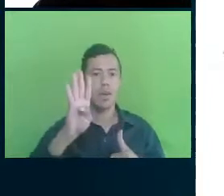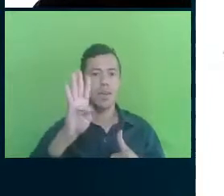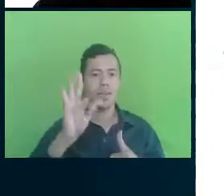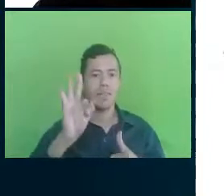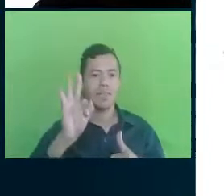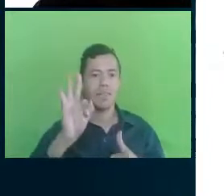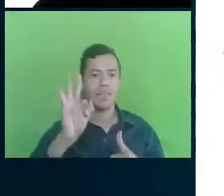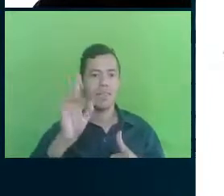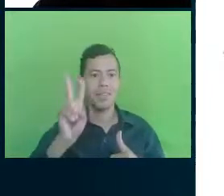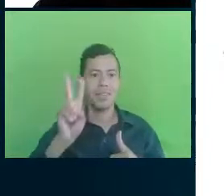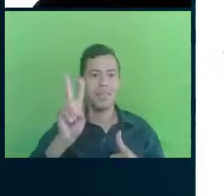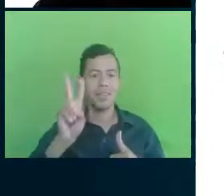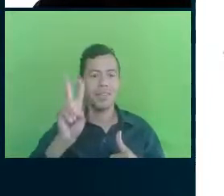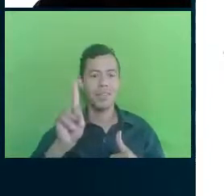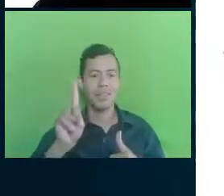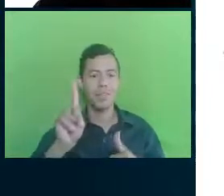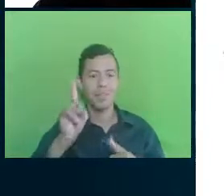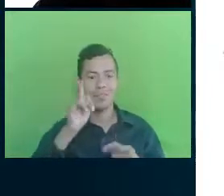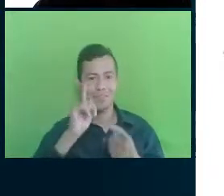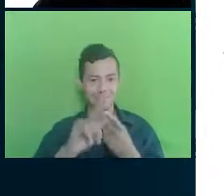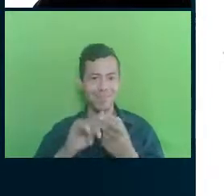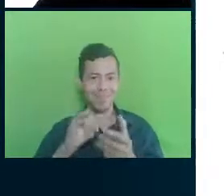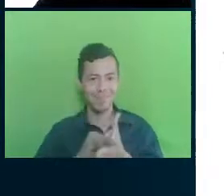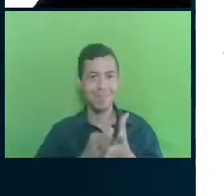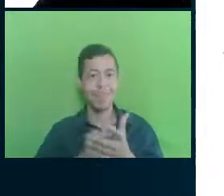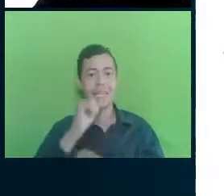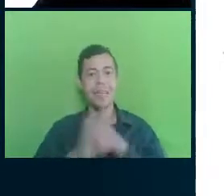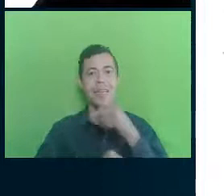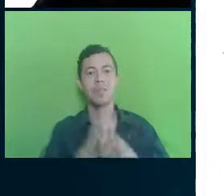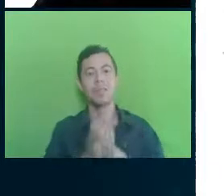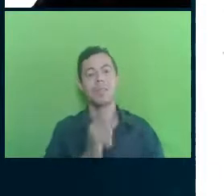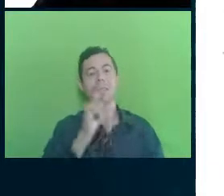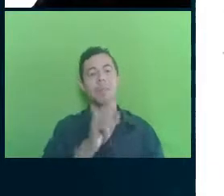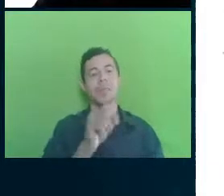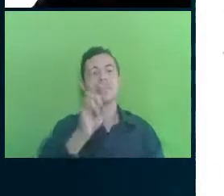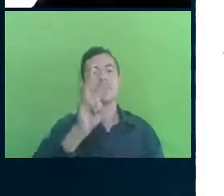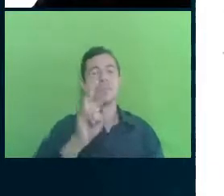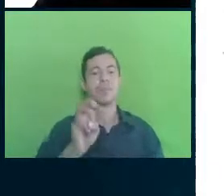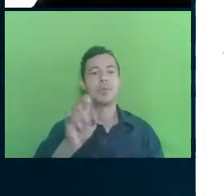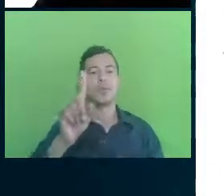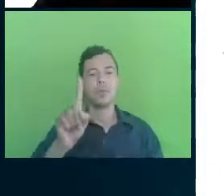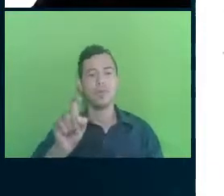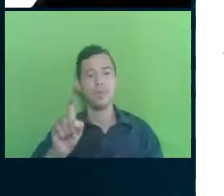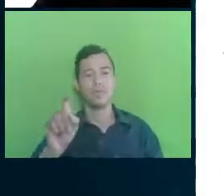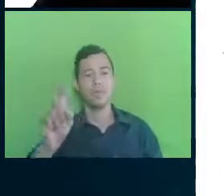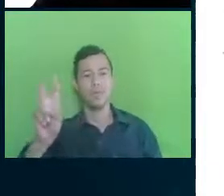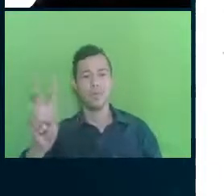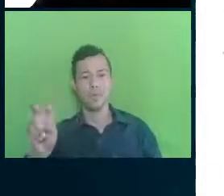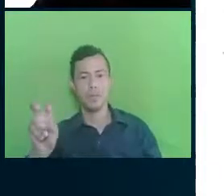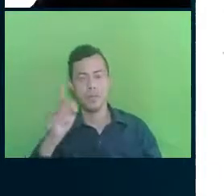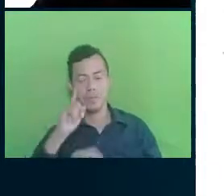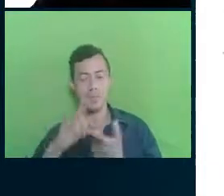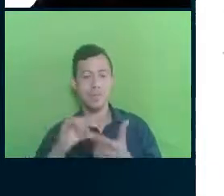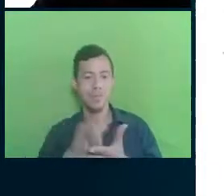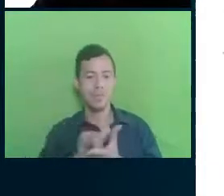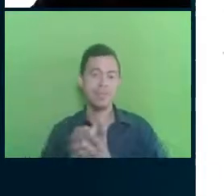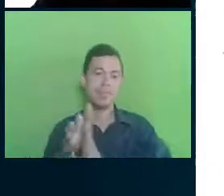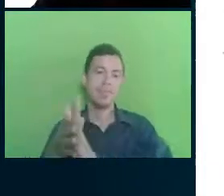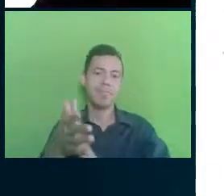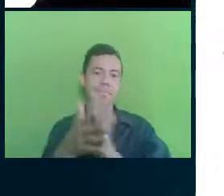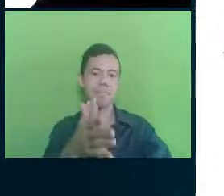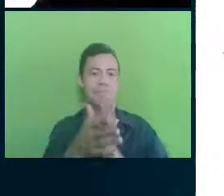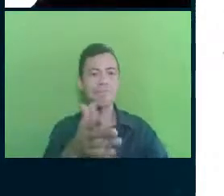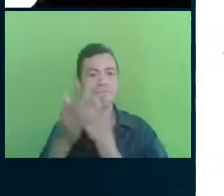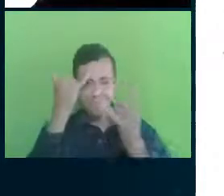predecir la construyó Galton en 1877. Entonces, si se dan cuenta, esto es una predicción, esto es